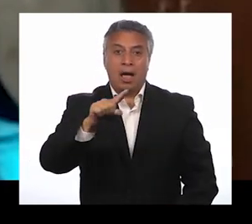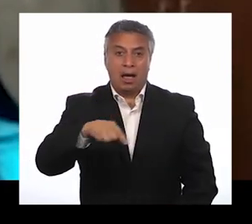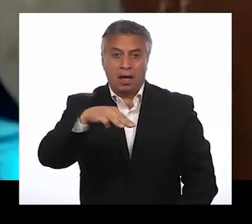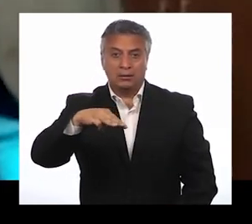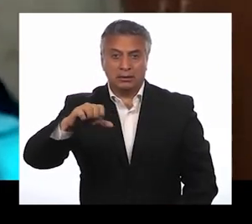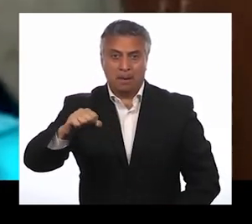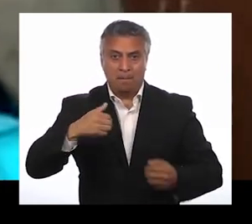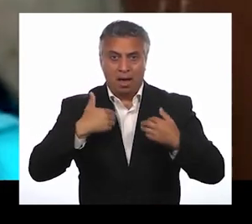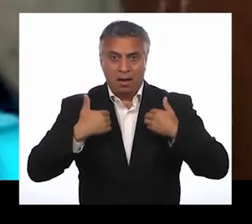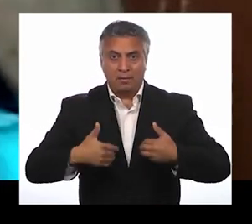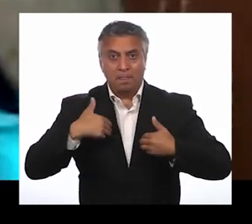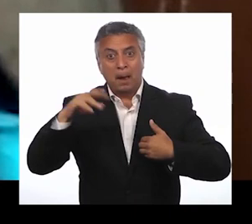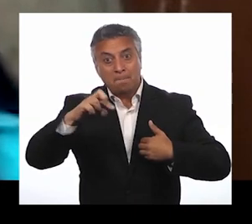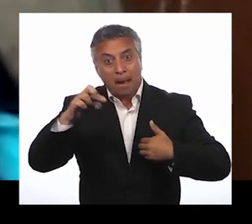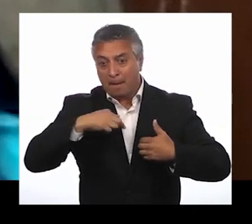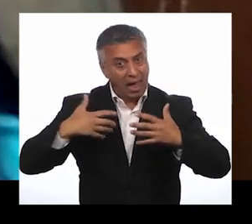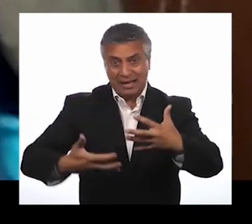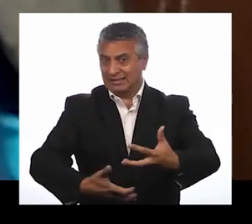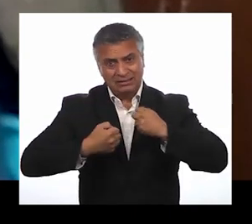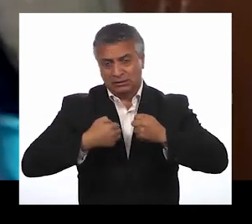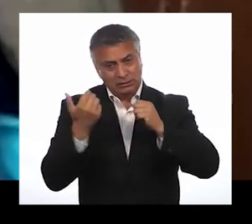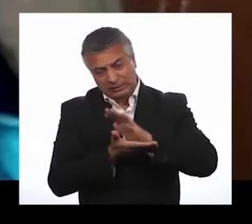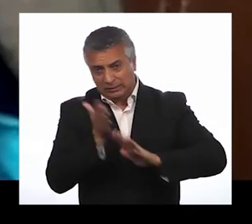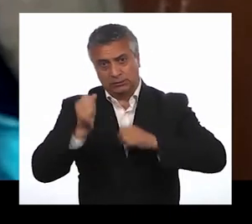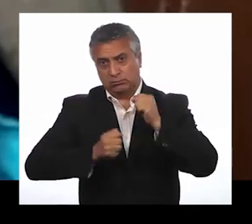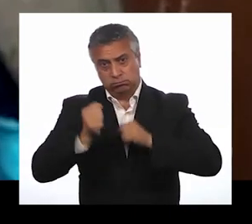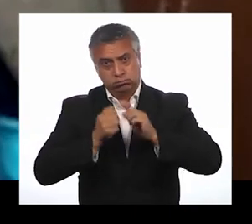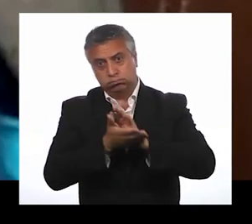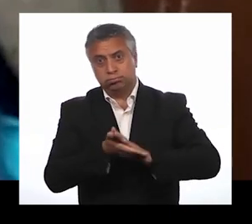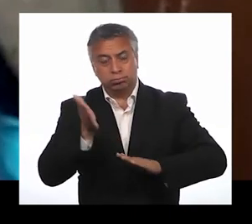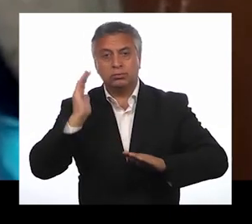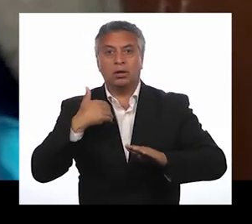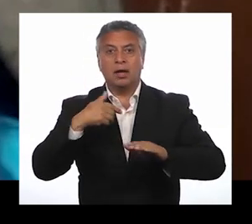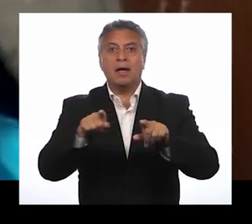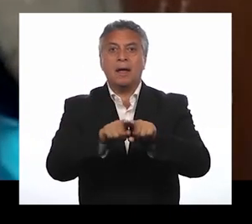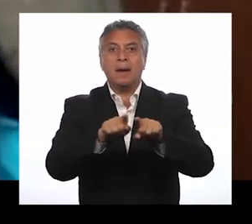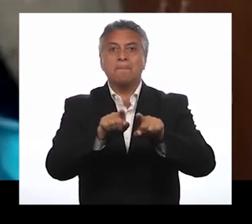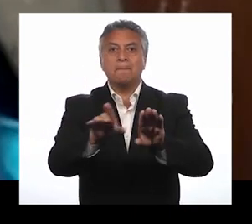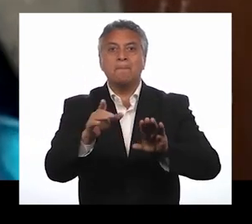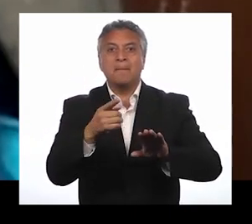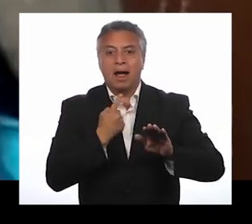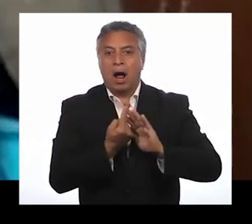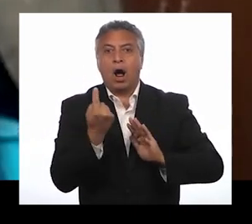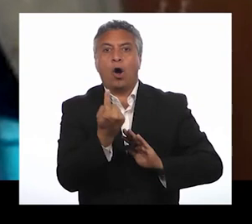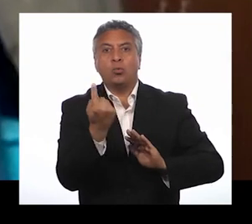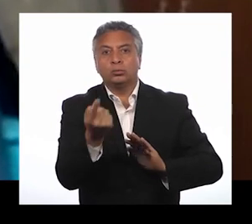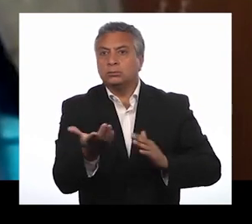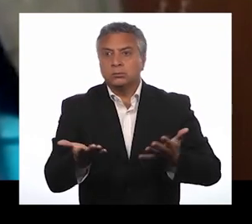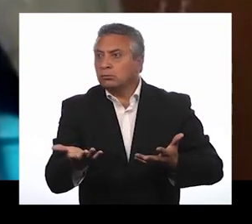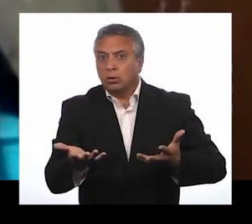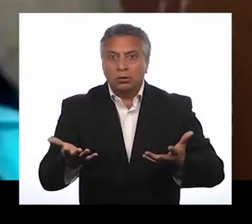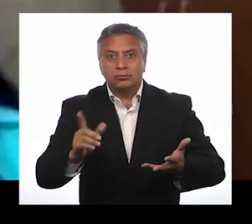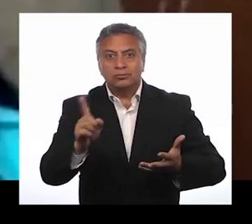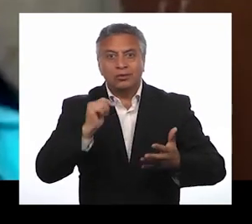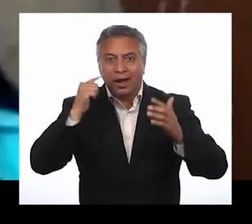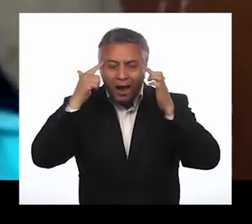papá me sacó de ahí y mi hermano se tiró al piso porque como autista le molestaba y no sabía qué